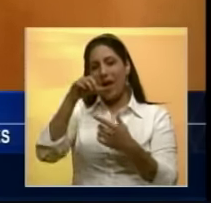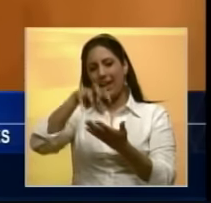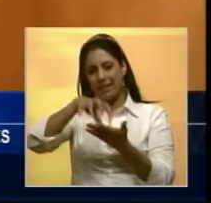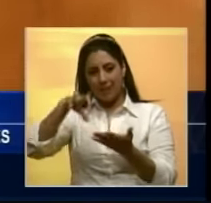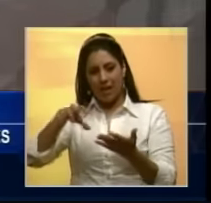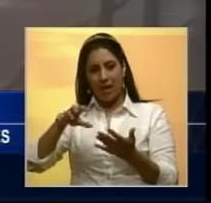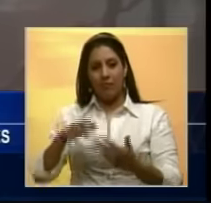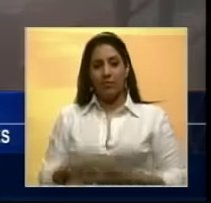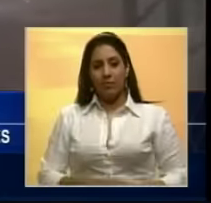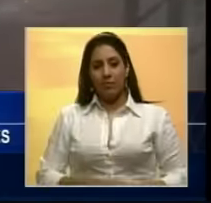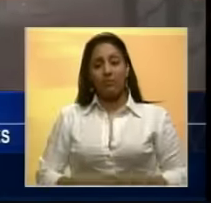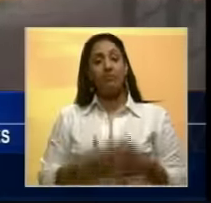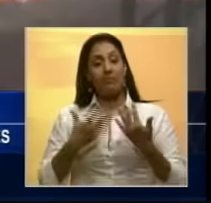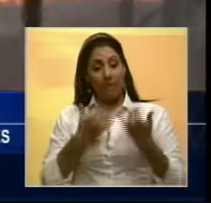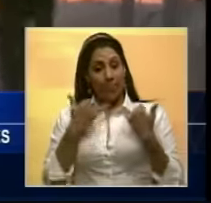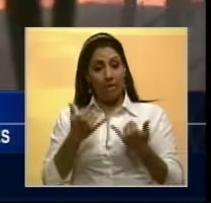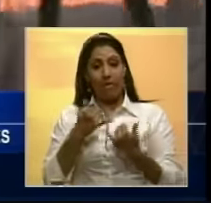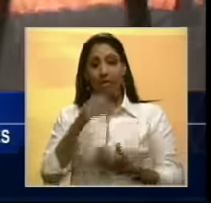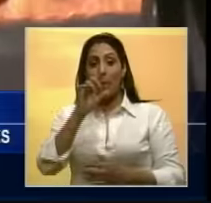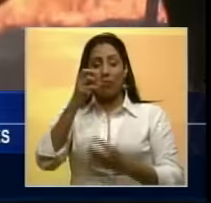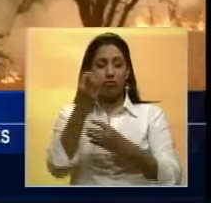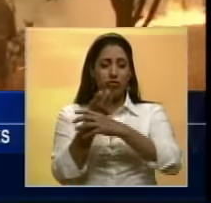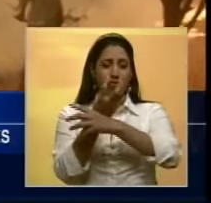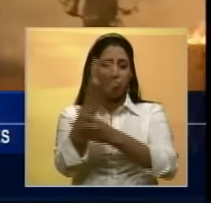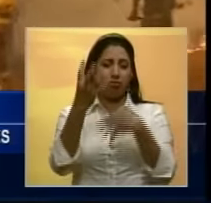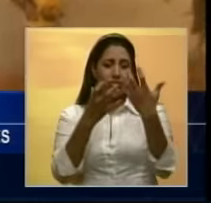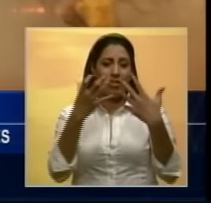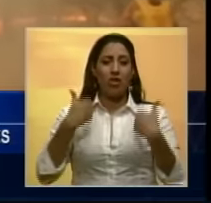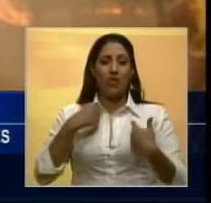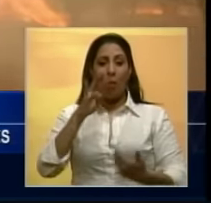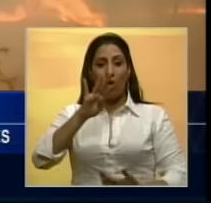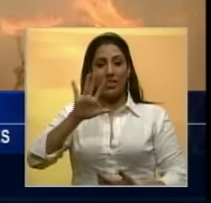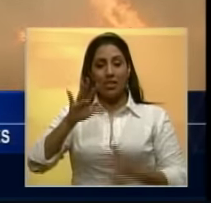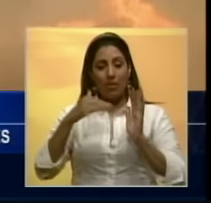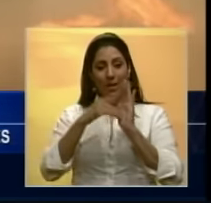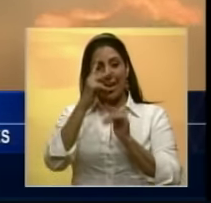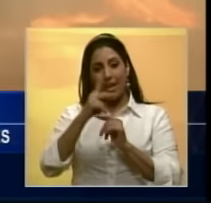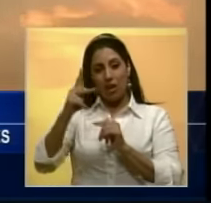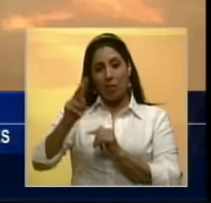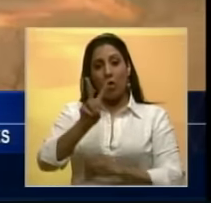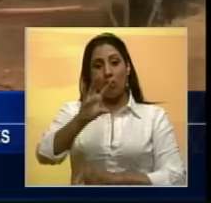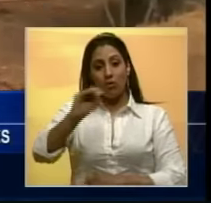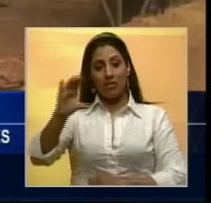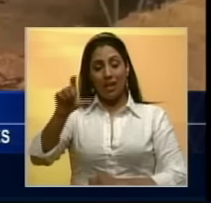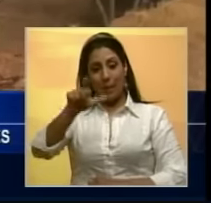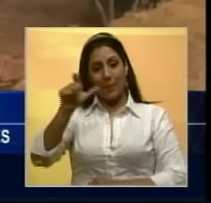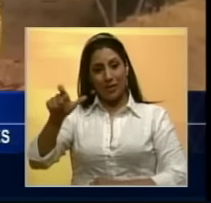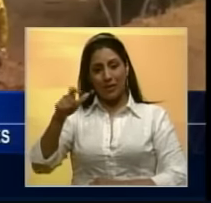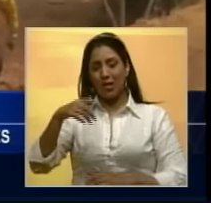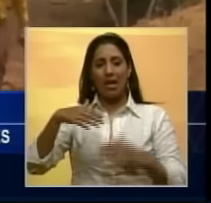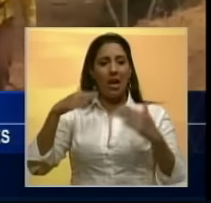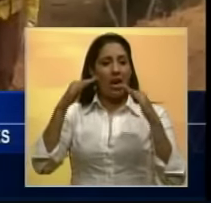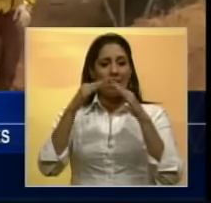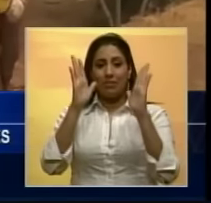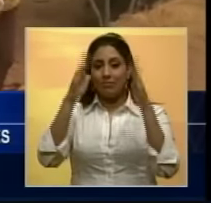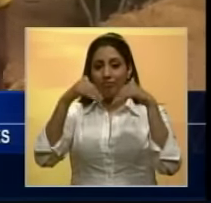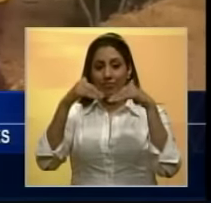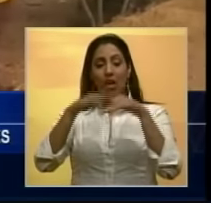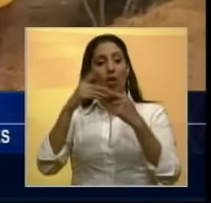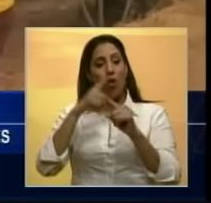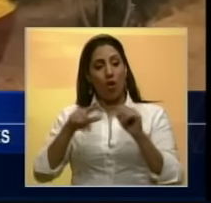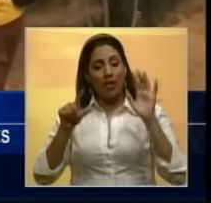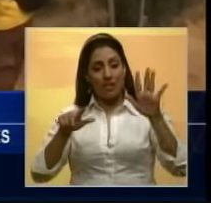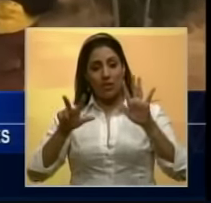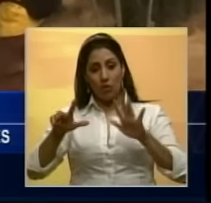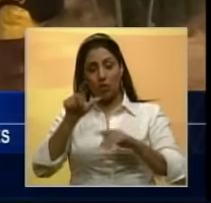y Valparaíso. Hasta el momento, las llamas han afectado 45.000 hectáreas, 200 personas se encuentran damnificadas y